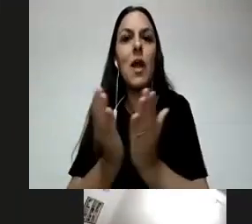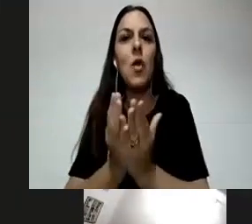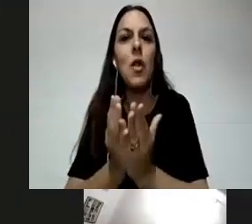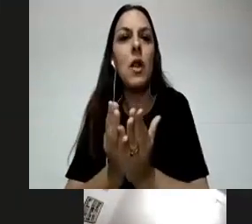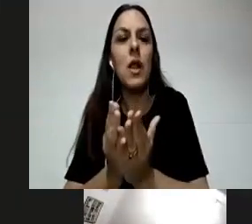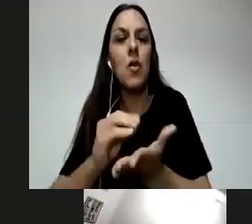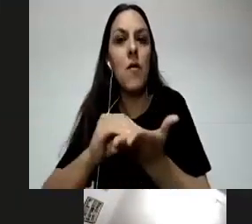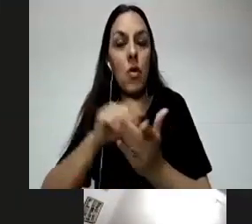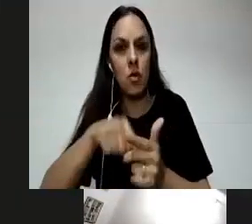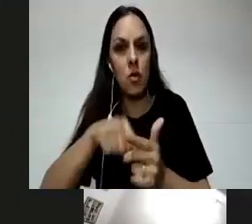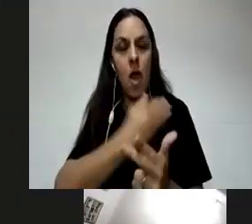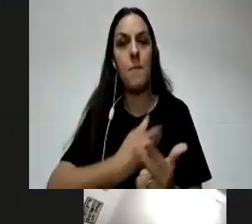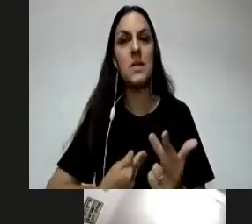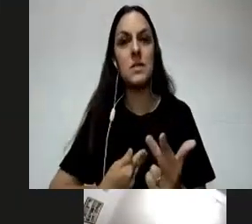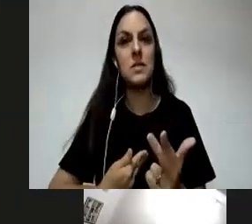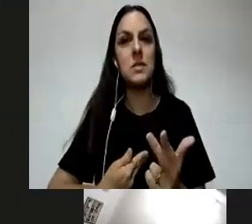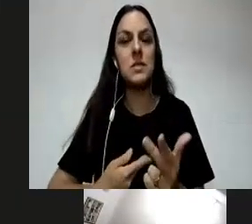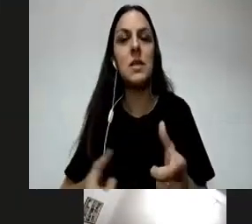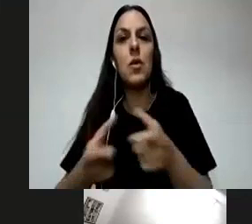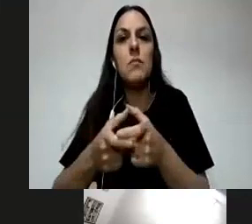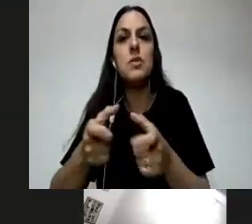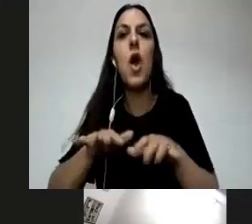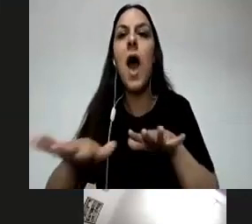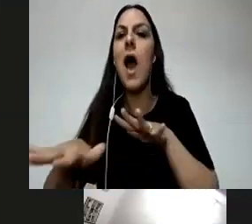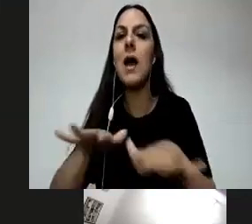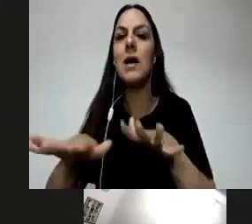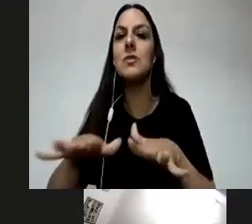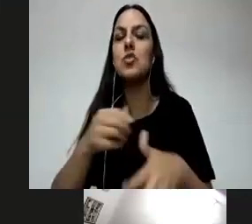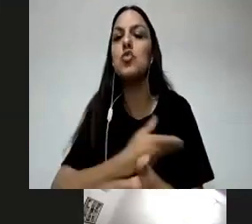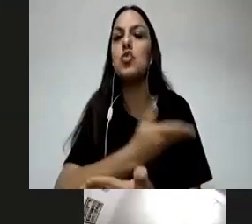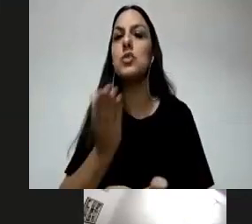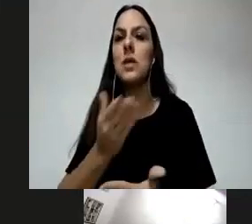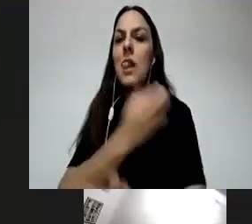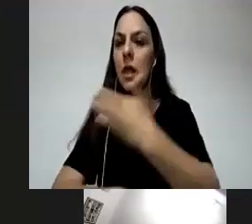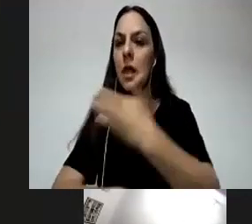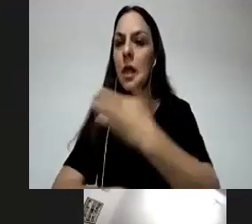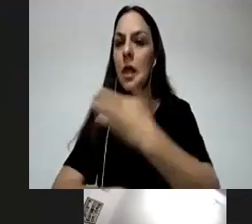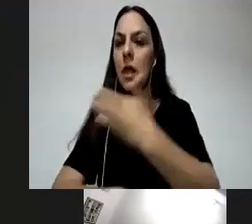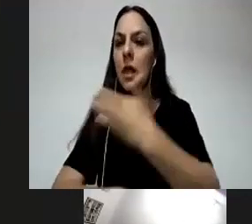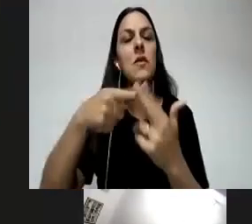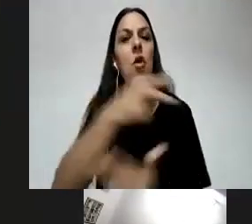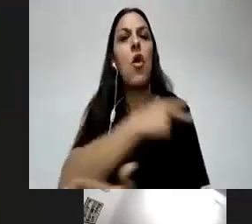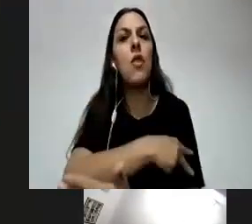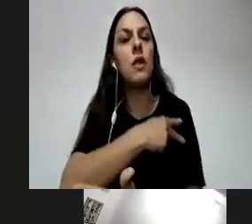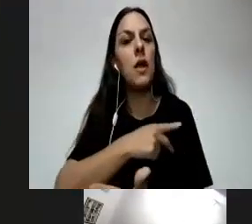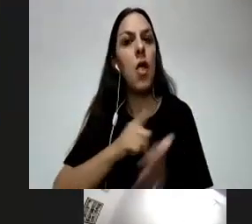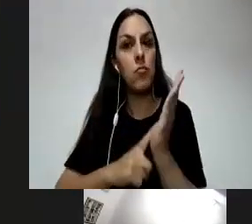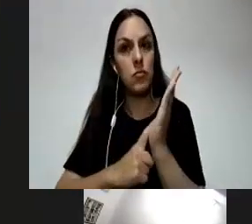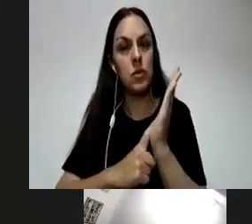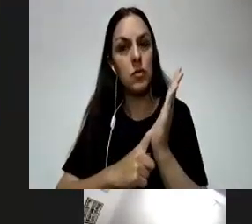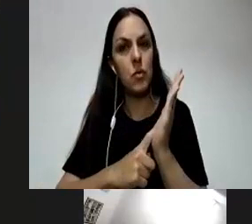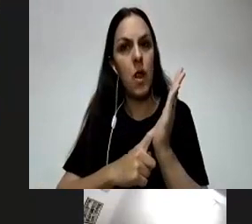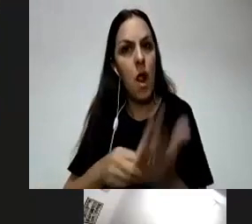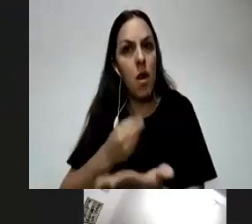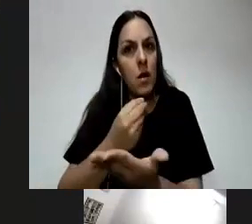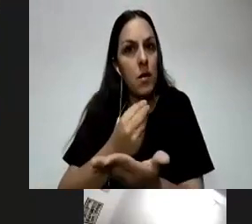de Acción Social y Discapacidad del Colegio de Abogados de San Isidro, es delegado titular en representación del Colegio de